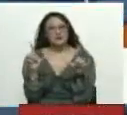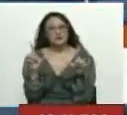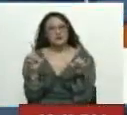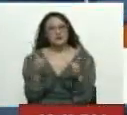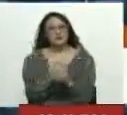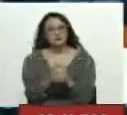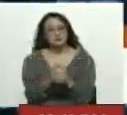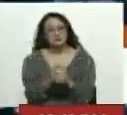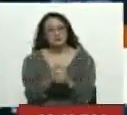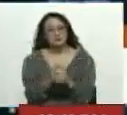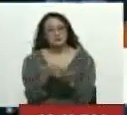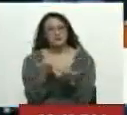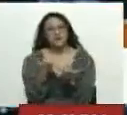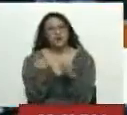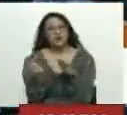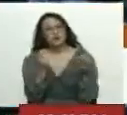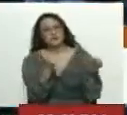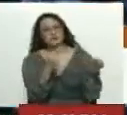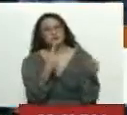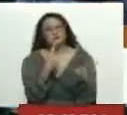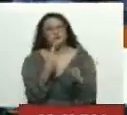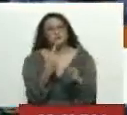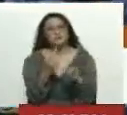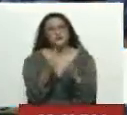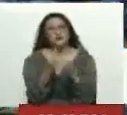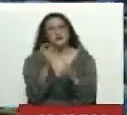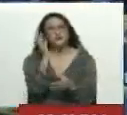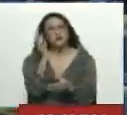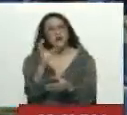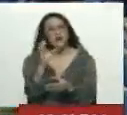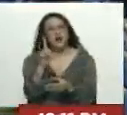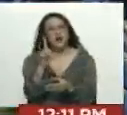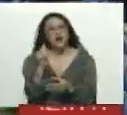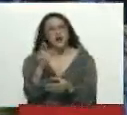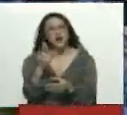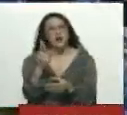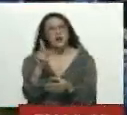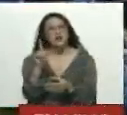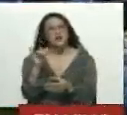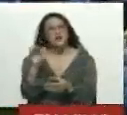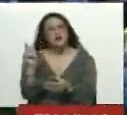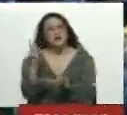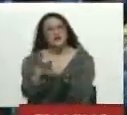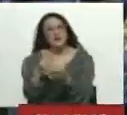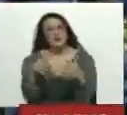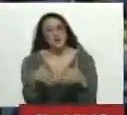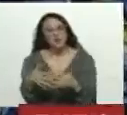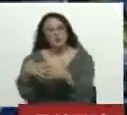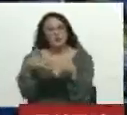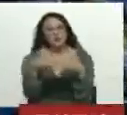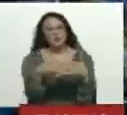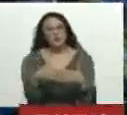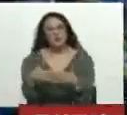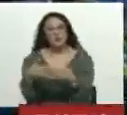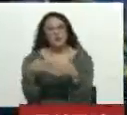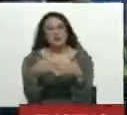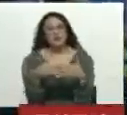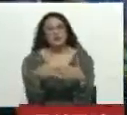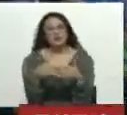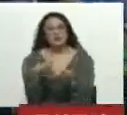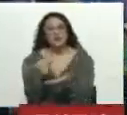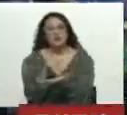y le vamos a dar la palabra la compañera Claudia que viene de Estados Unidos viene de allá de Nueva York